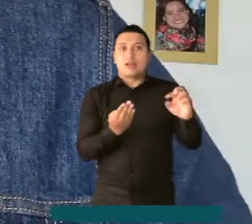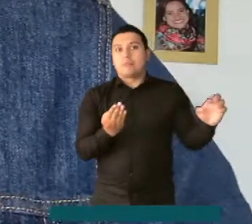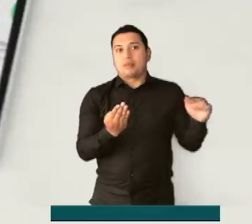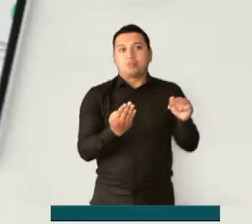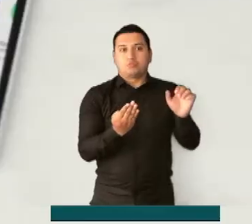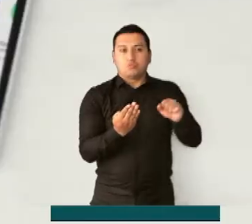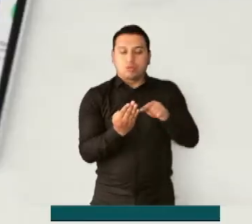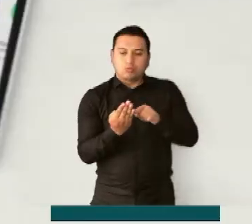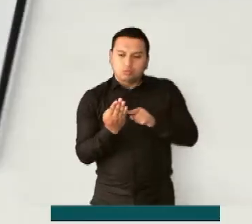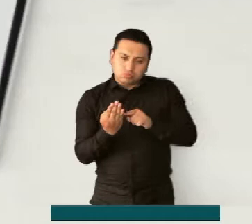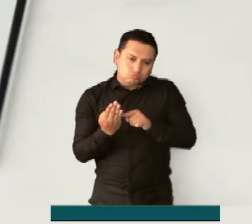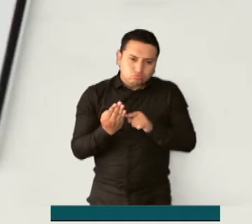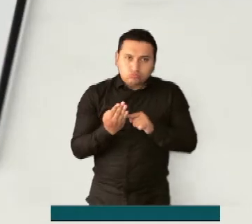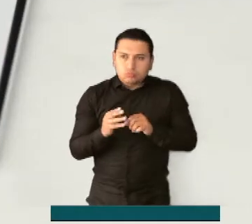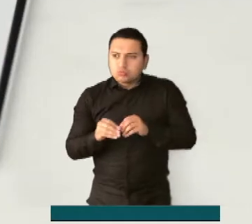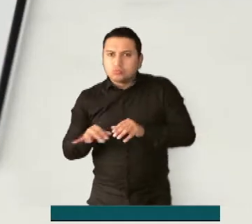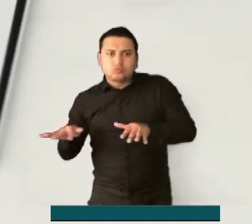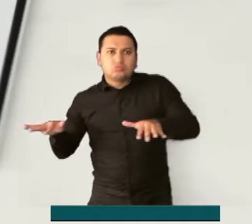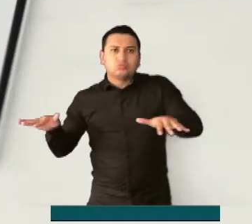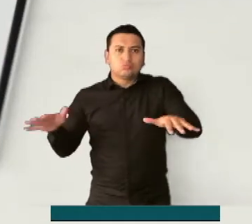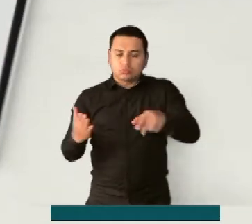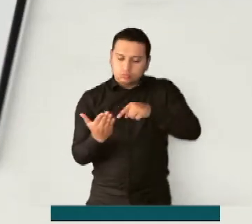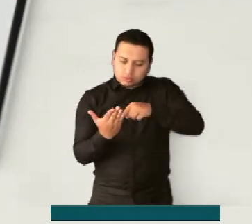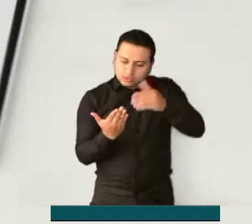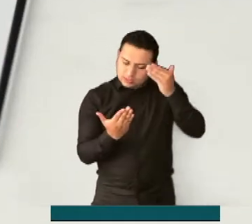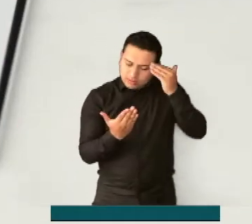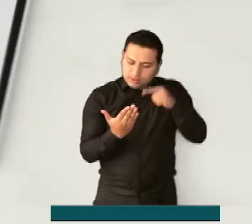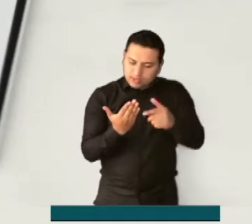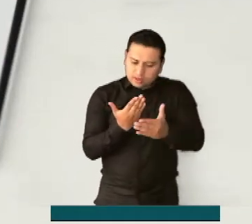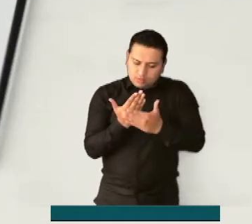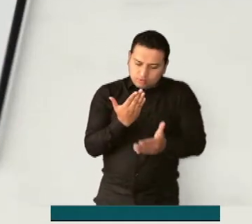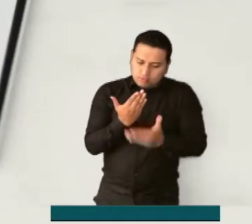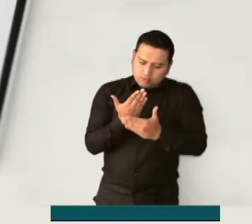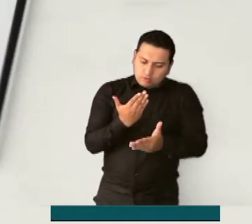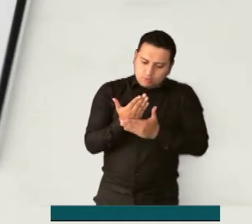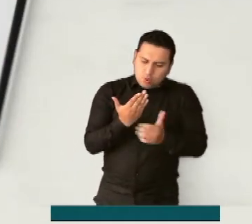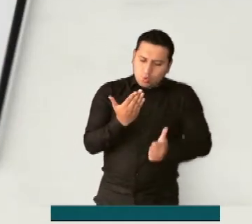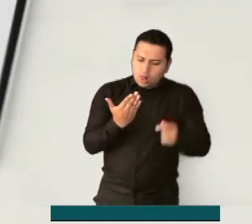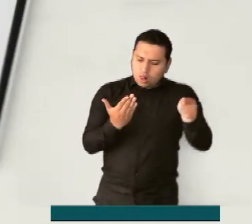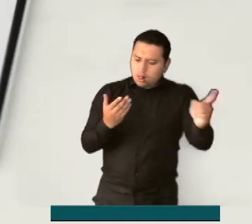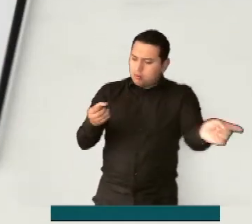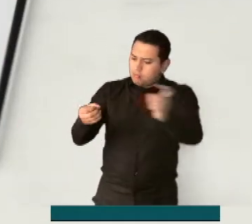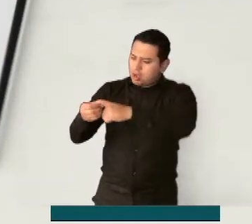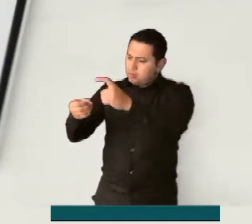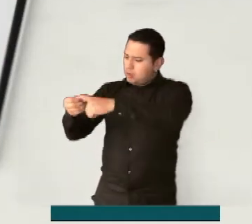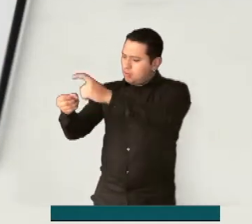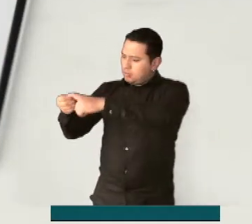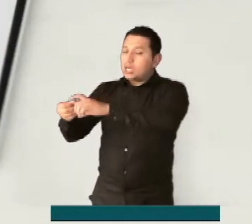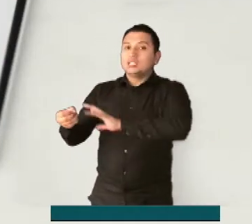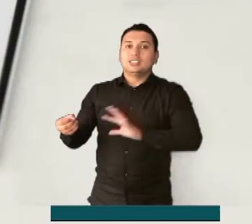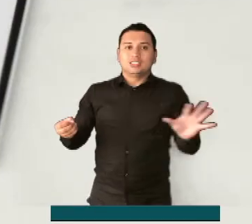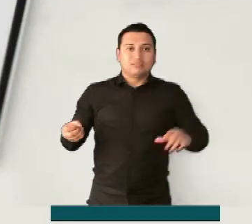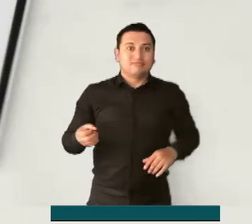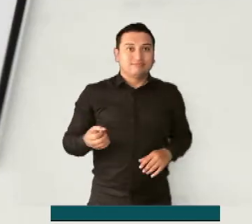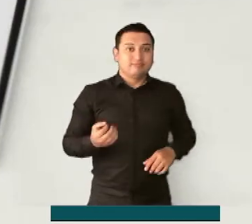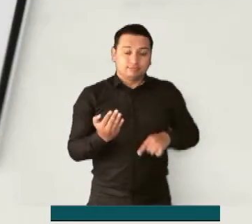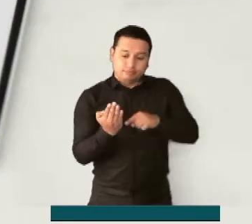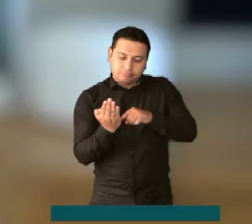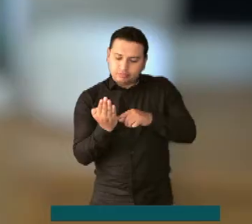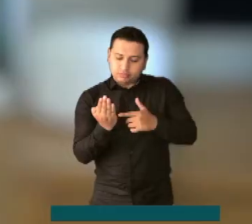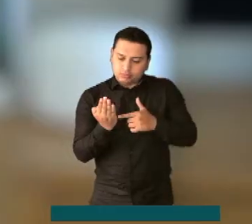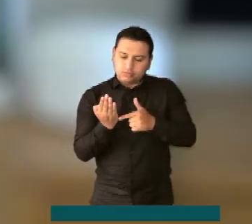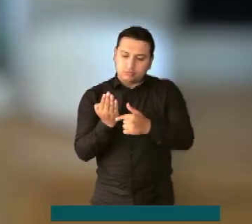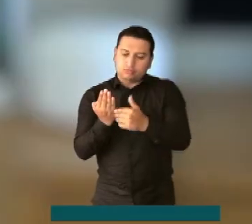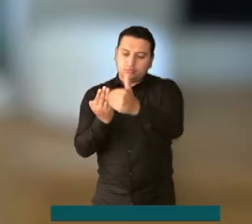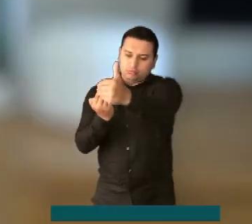celular, usted puede monitorear el uso que se hace de su red, así como los puntos y dispositivos que están conectados.